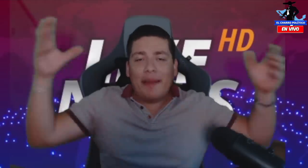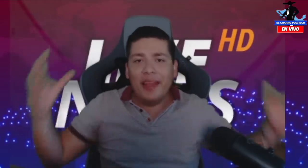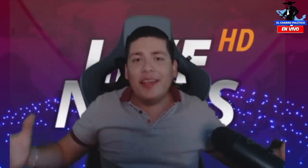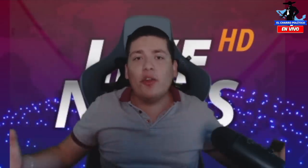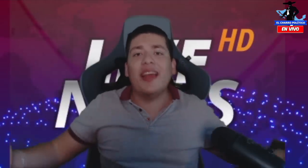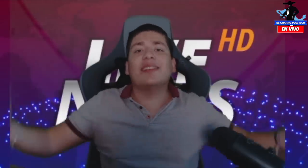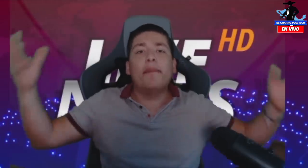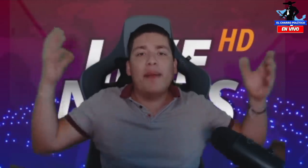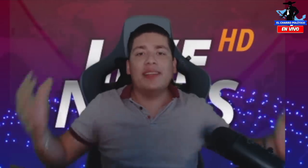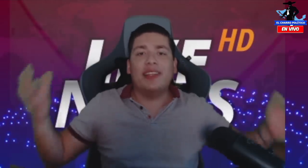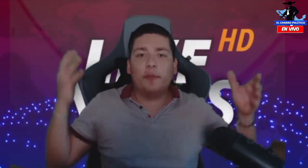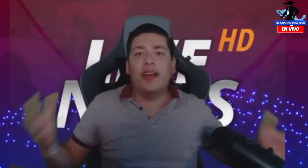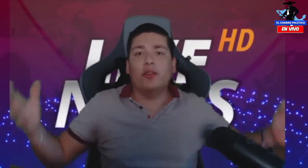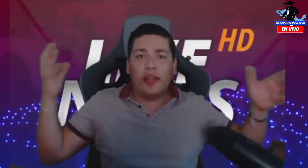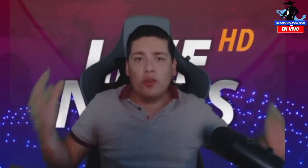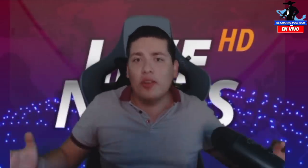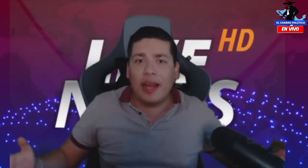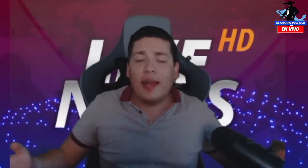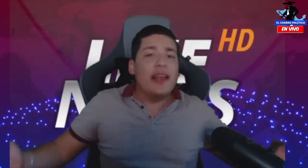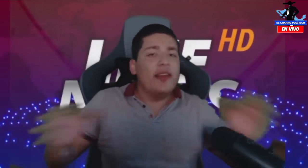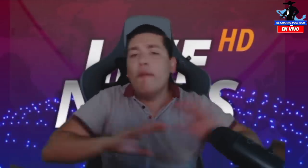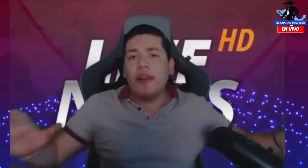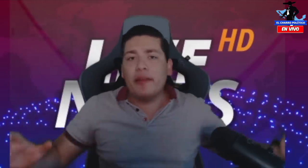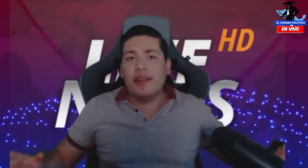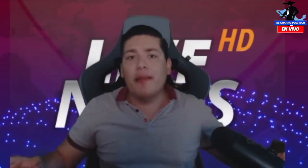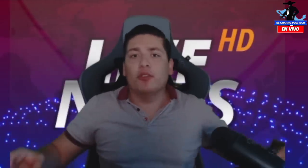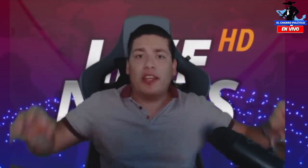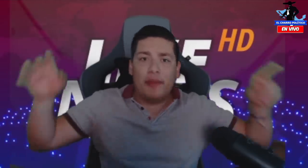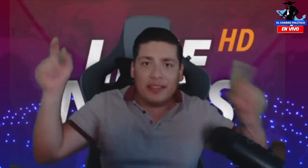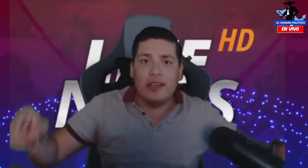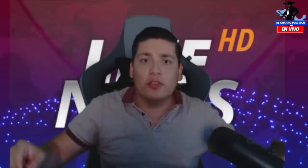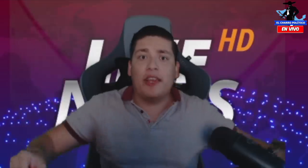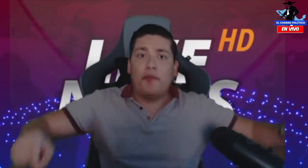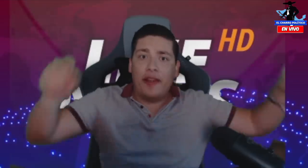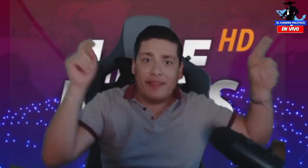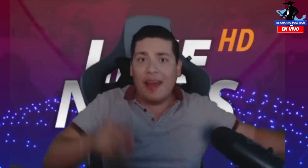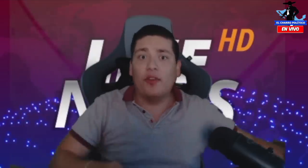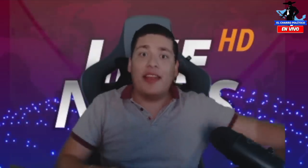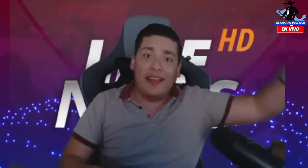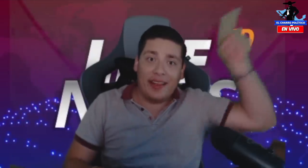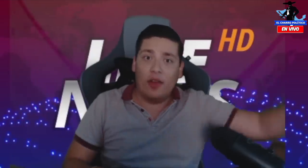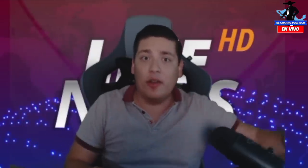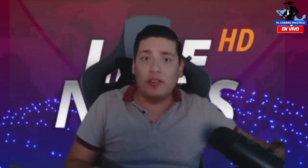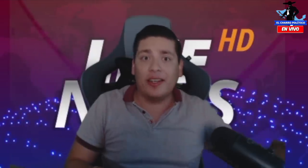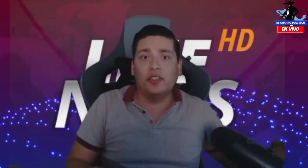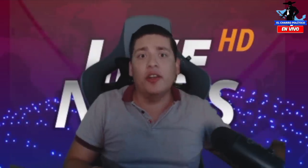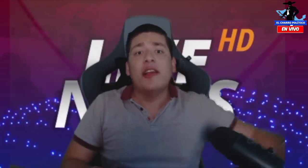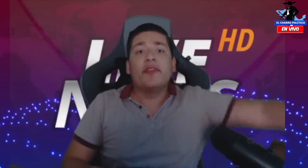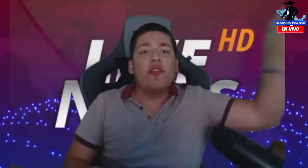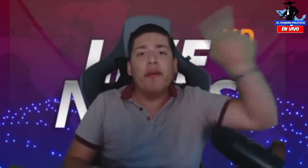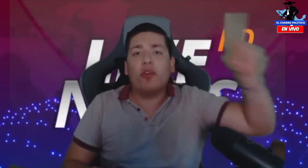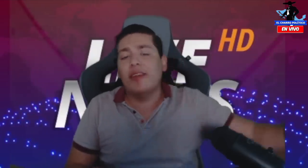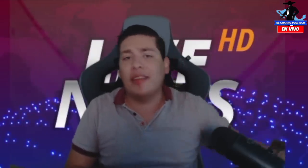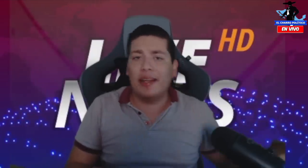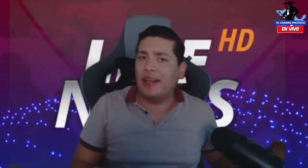de que México ya está más despierto que nunca, y no permitiremos que mezquinos que violentaron y dañaron a nuestra nación